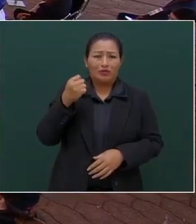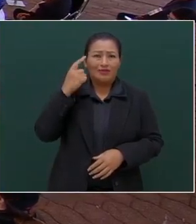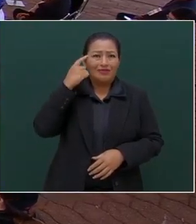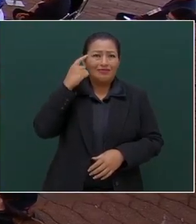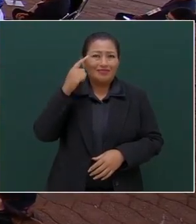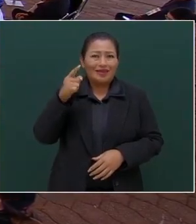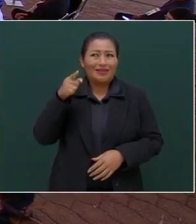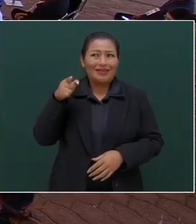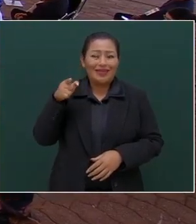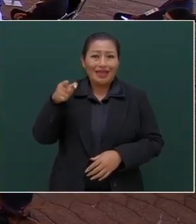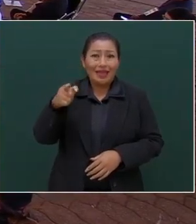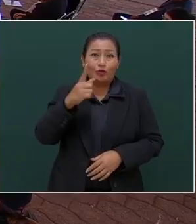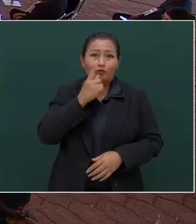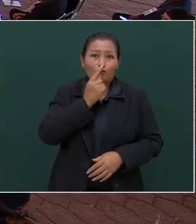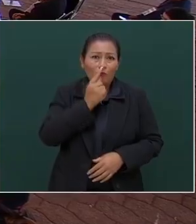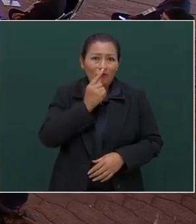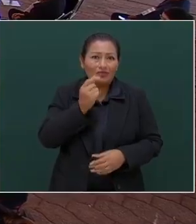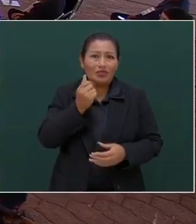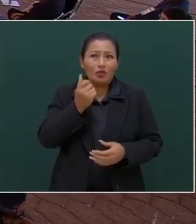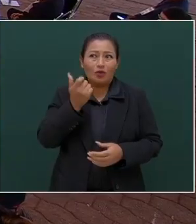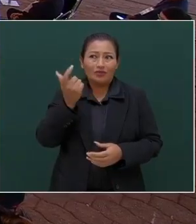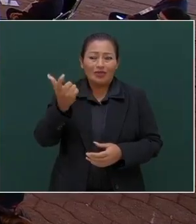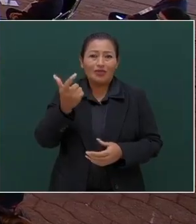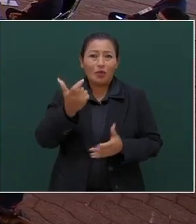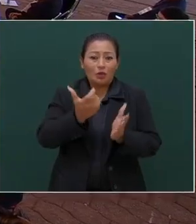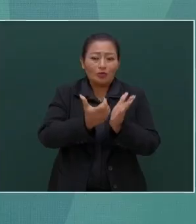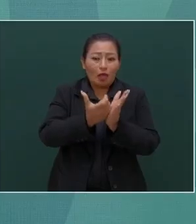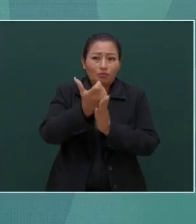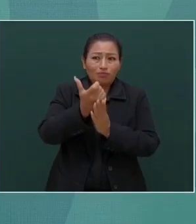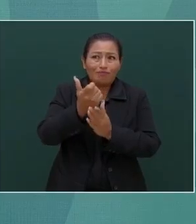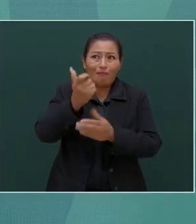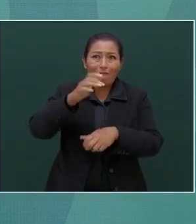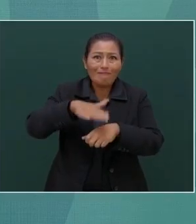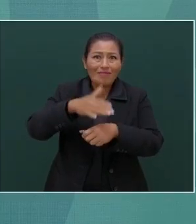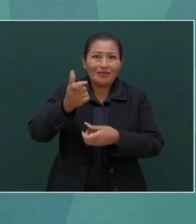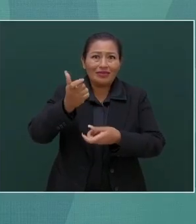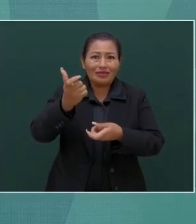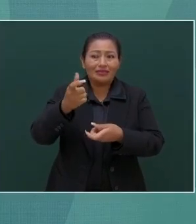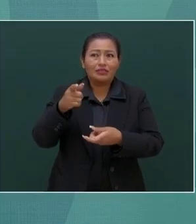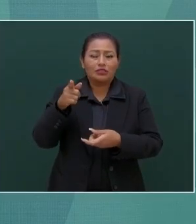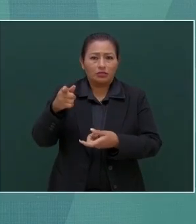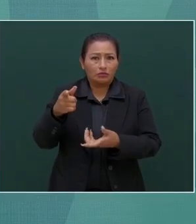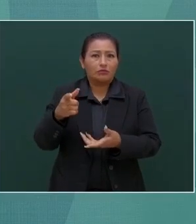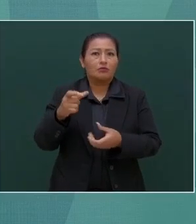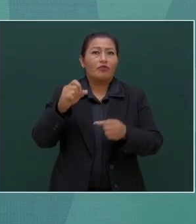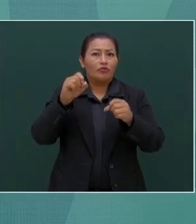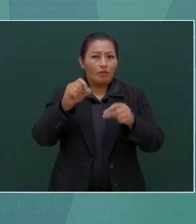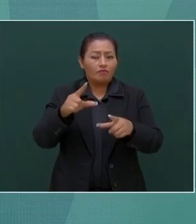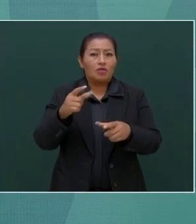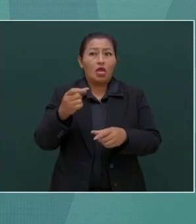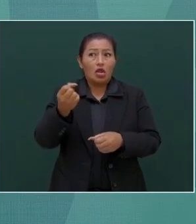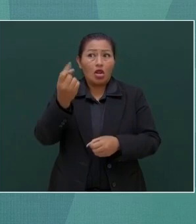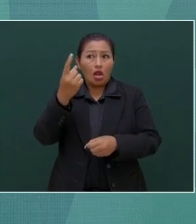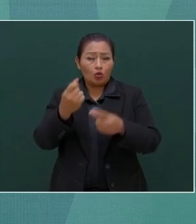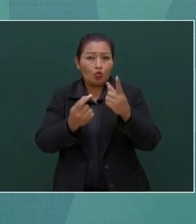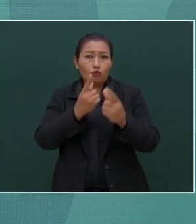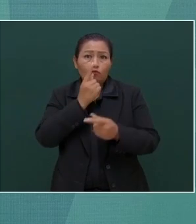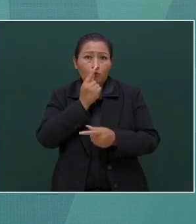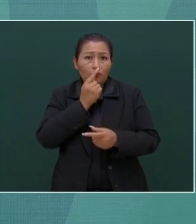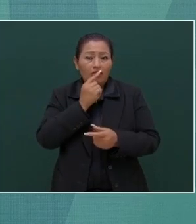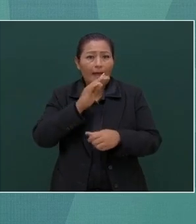les haya aumentado los sueldos a los policías que ganaban muy poco, el que se esté profesionalizando a la